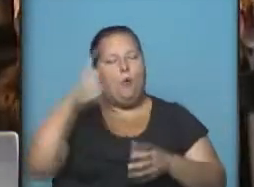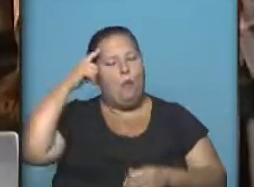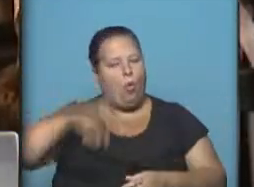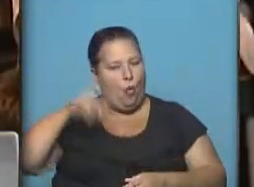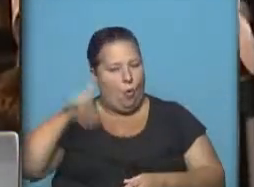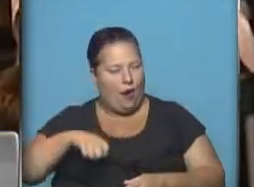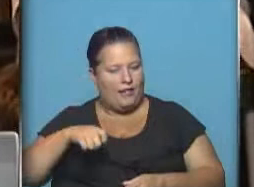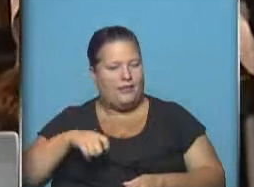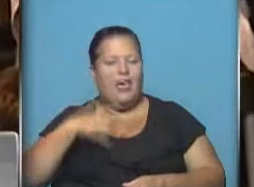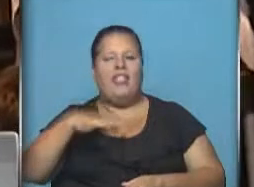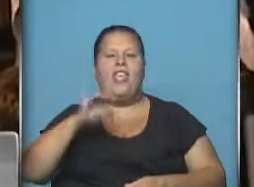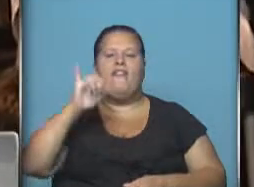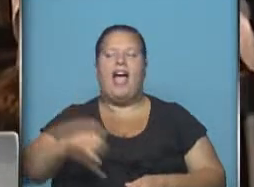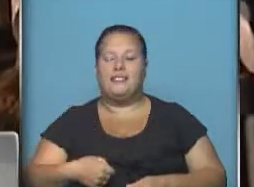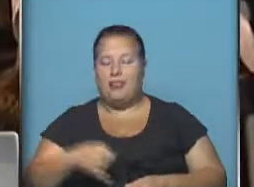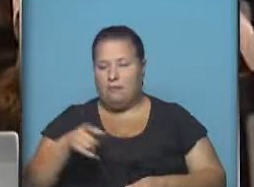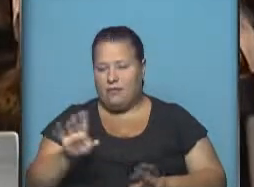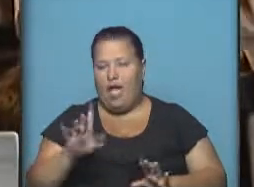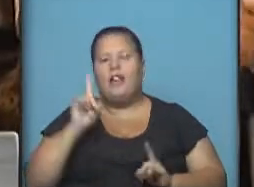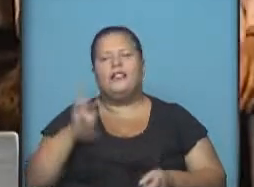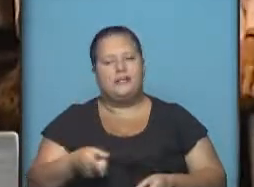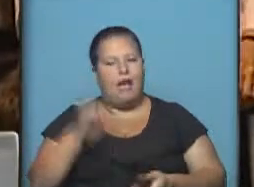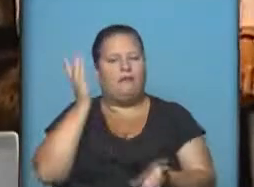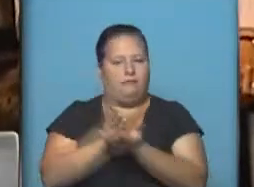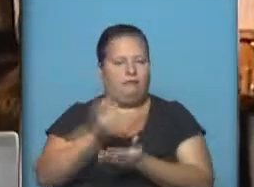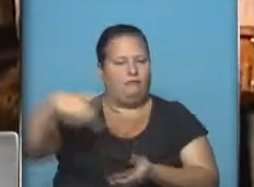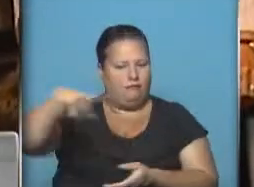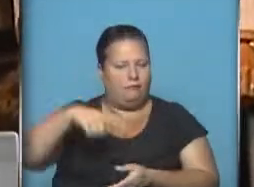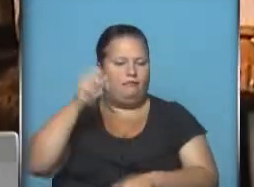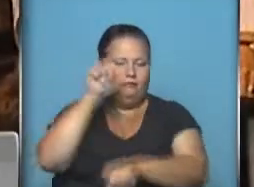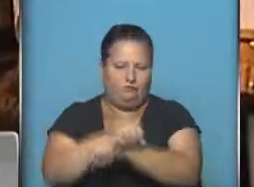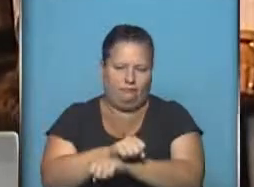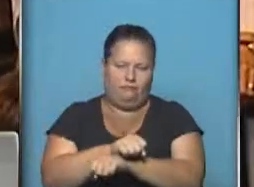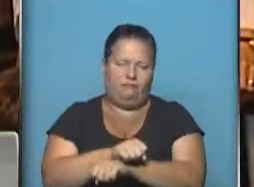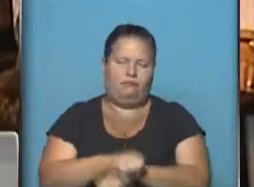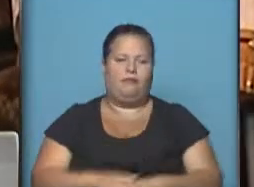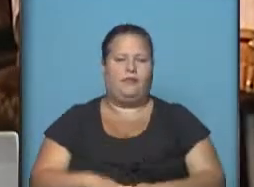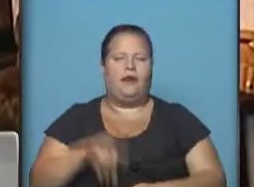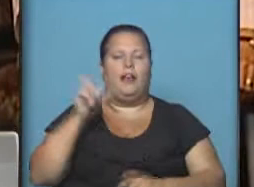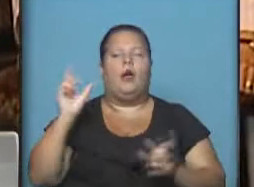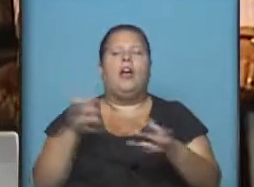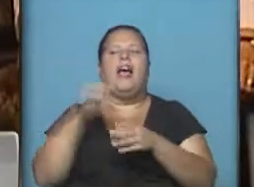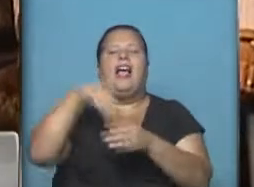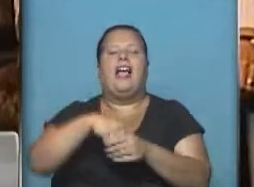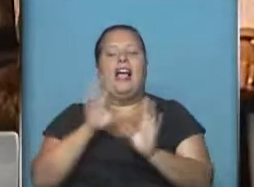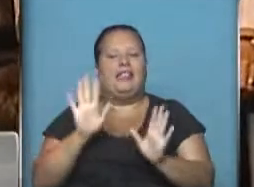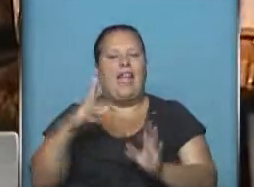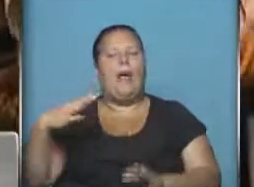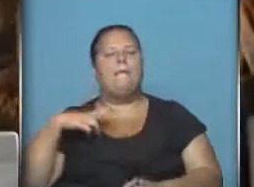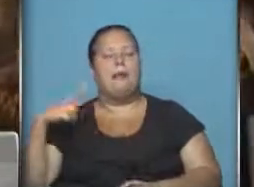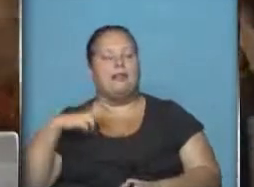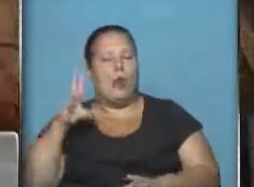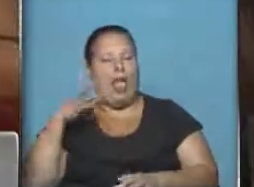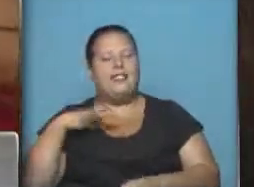judicial acepte que también van a ser juzgados y condenados los partícipes